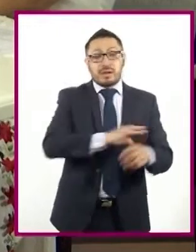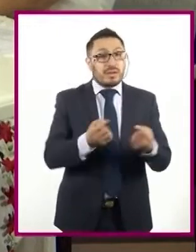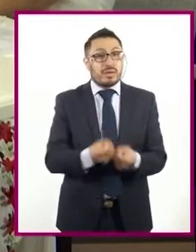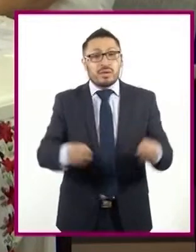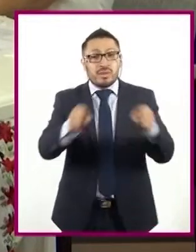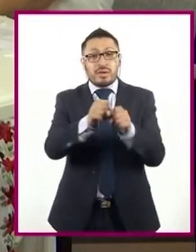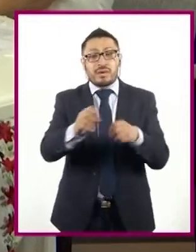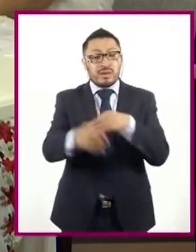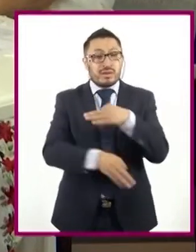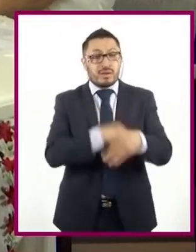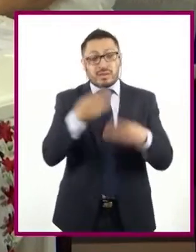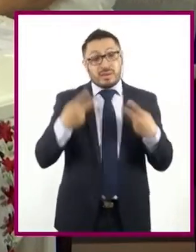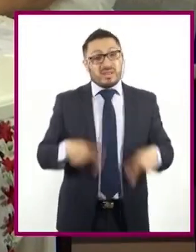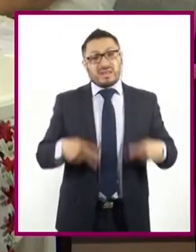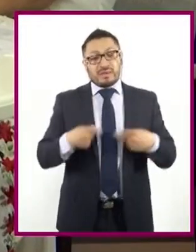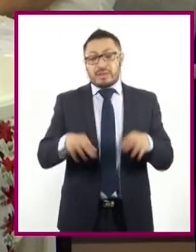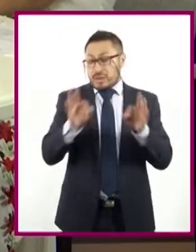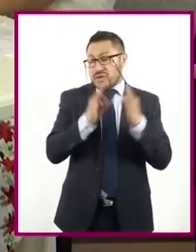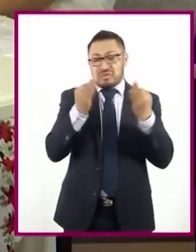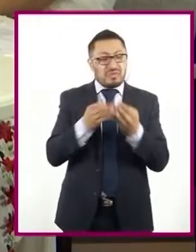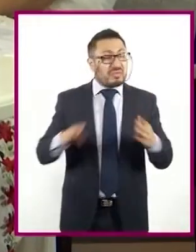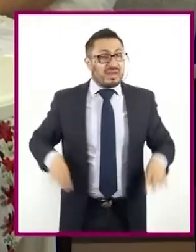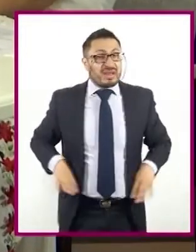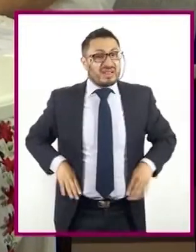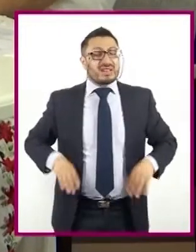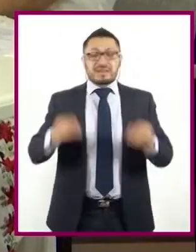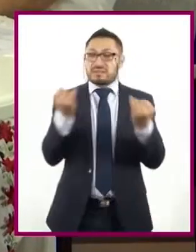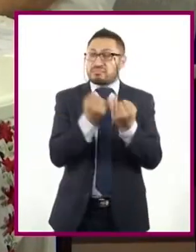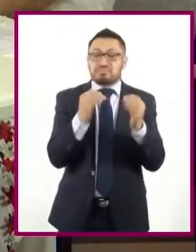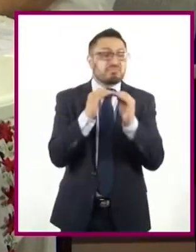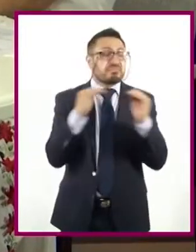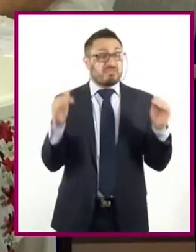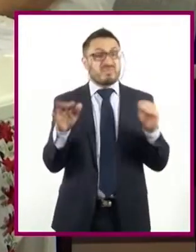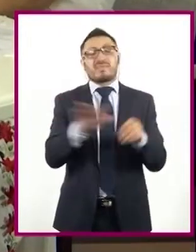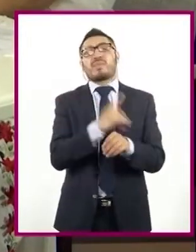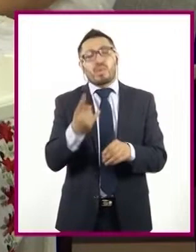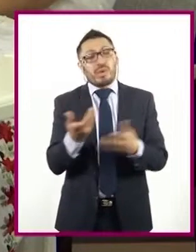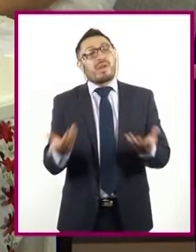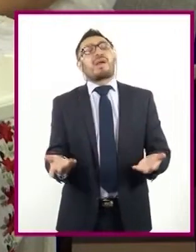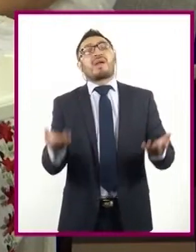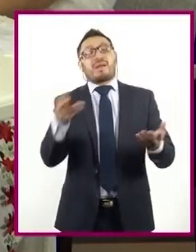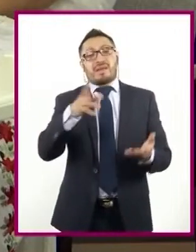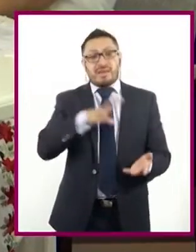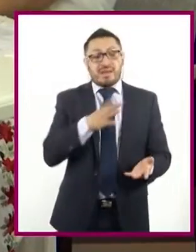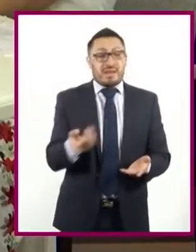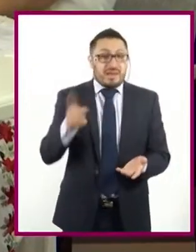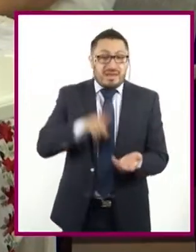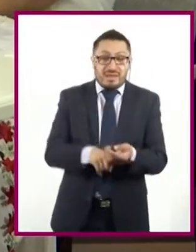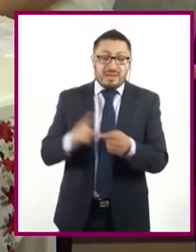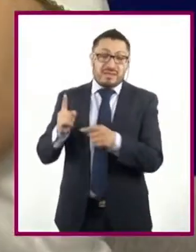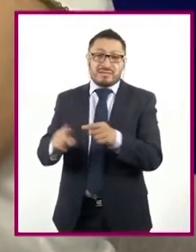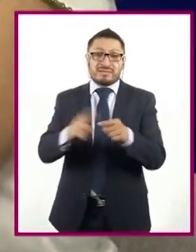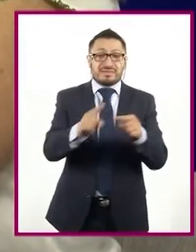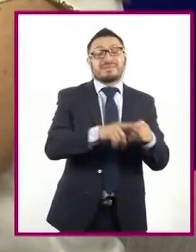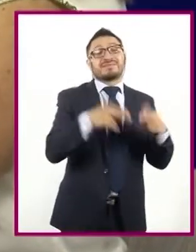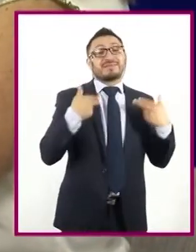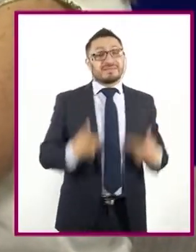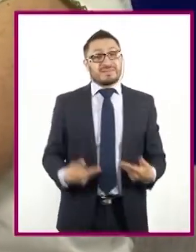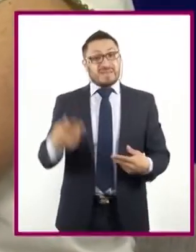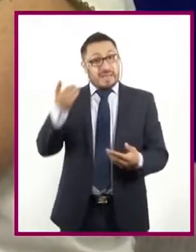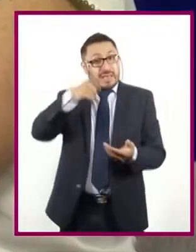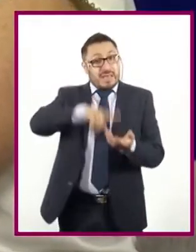grupos humanos en su modo y circunstancias son iguales, porque equivalen a la maravillosa diversidad humana. Por medio de la